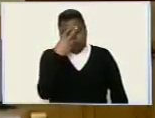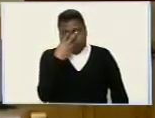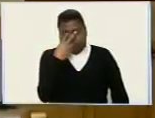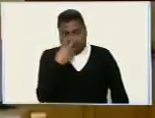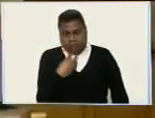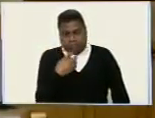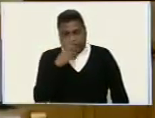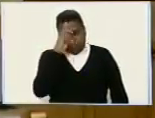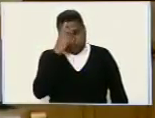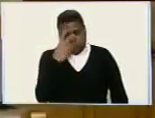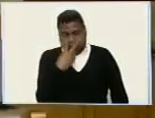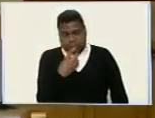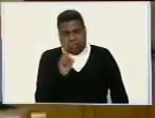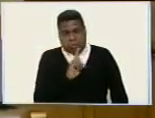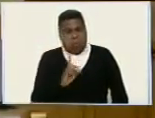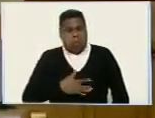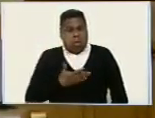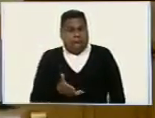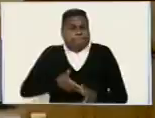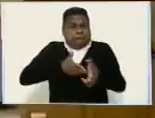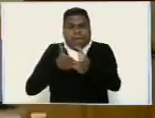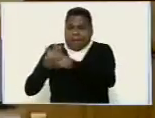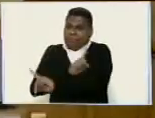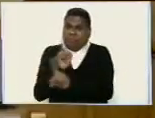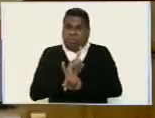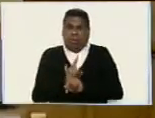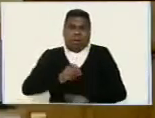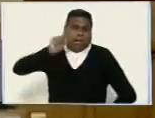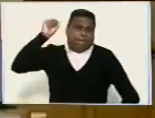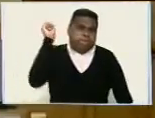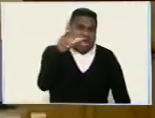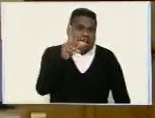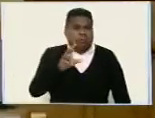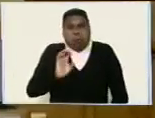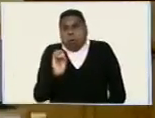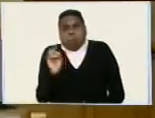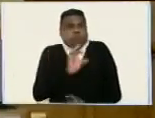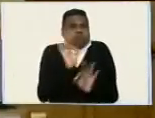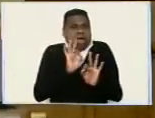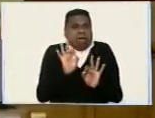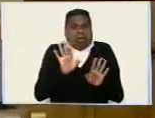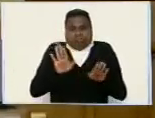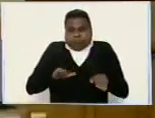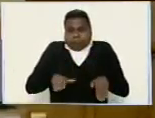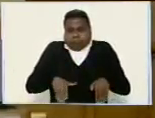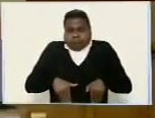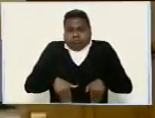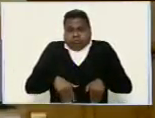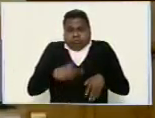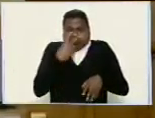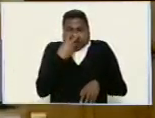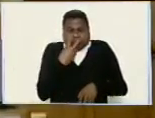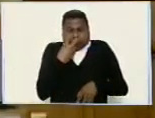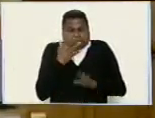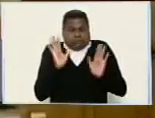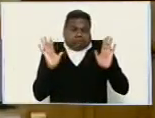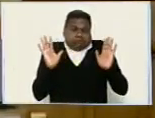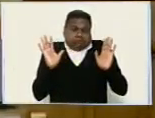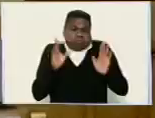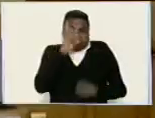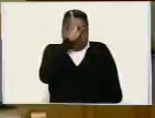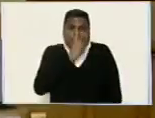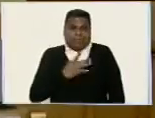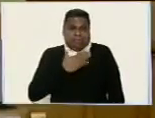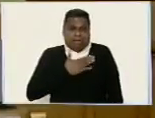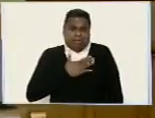podía agarrar ni una tiratira, porque le pedía una pedrada, bueno, al compañero de lado, ¿no? Por mi discapacidad. Y ese era el